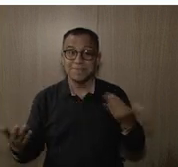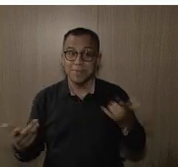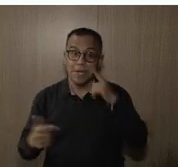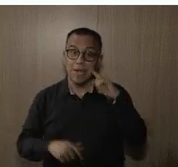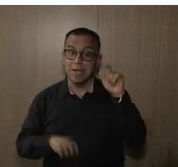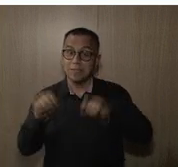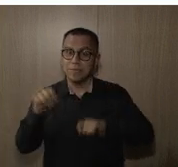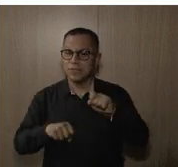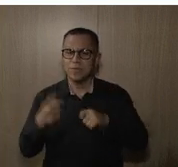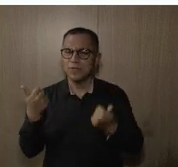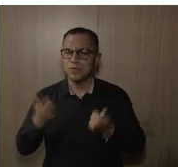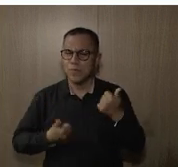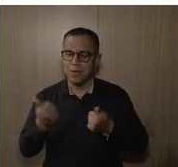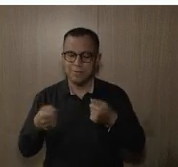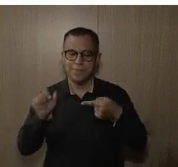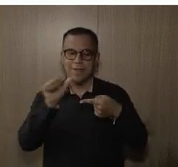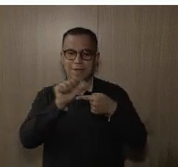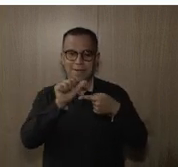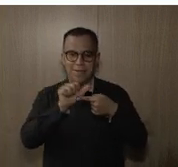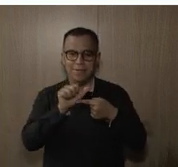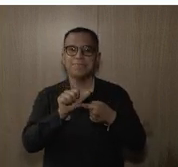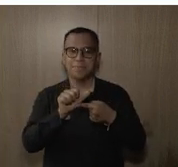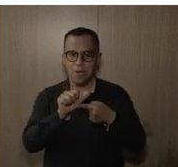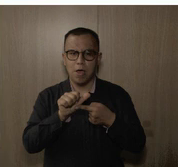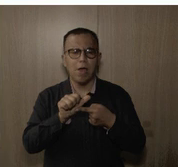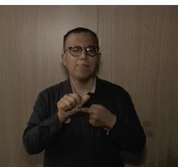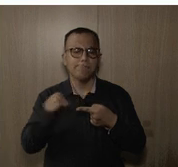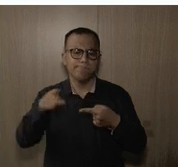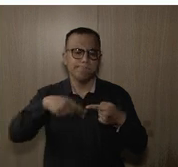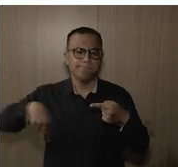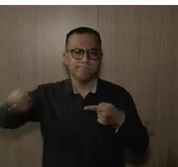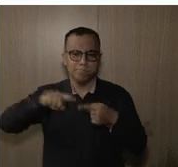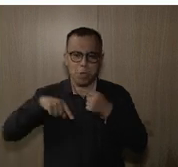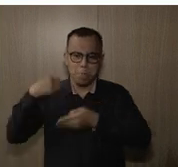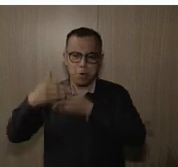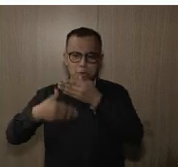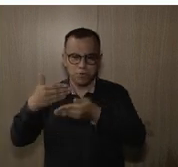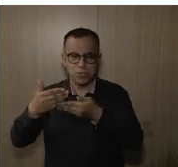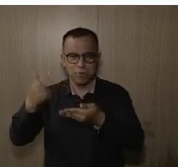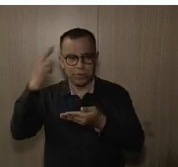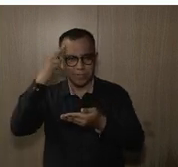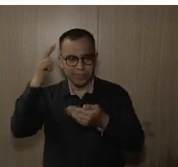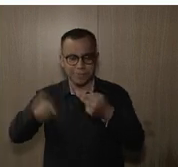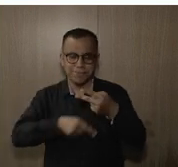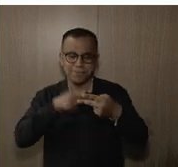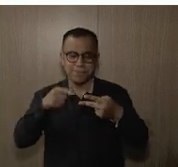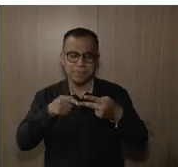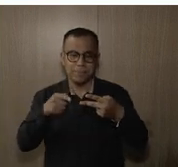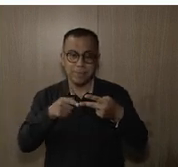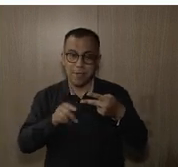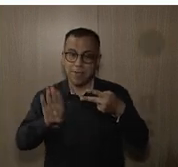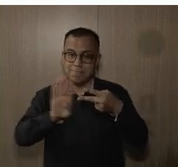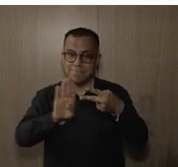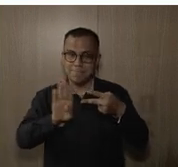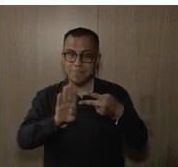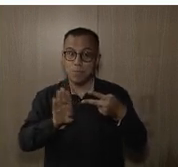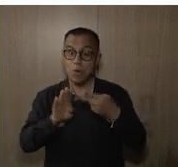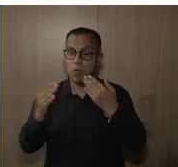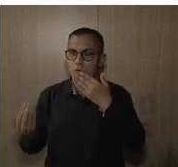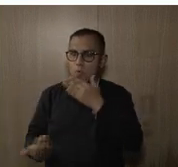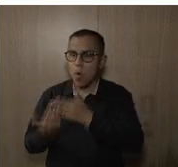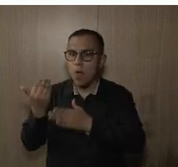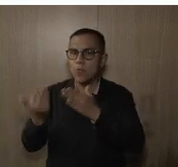posibles respuestas son A. Racionalización de trámites. B. Beneficios de la